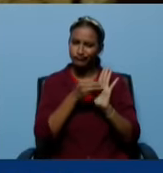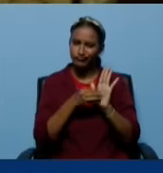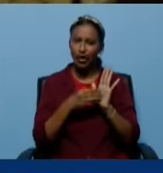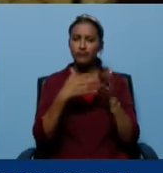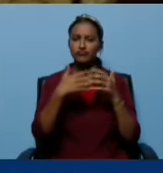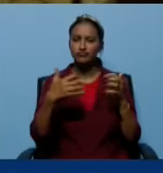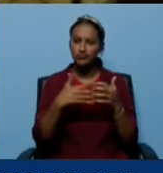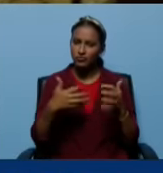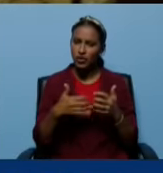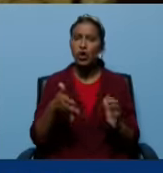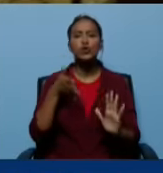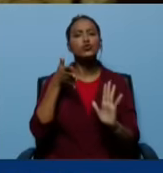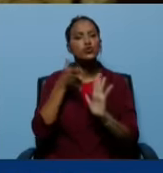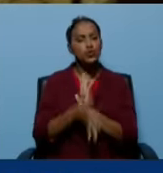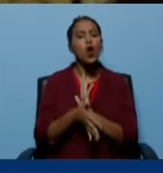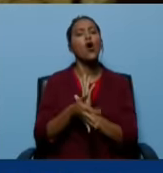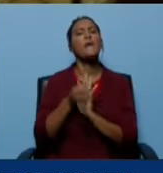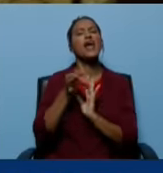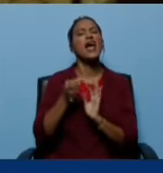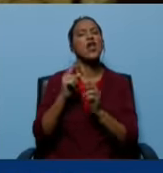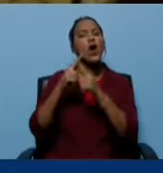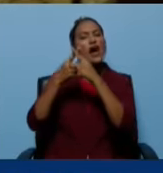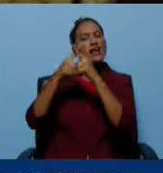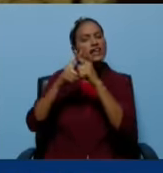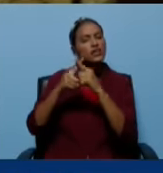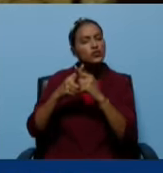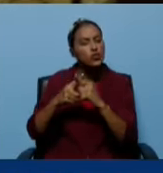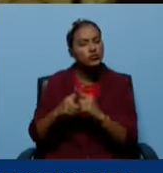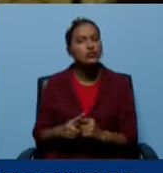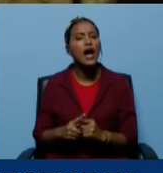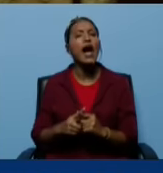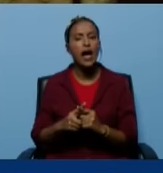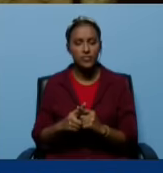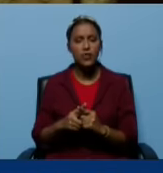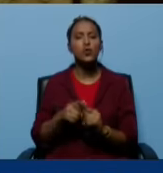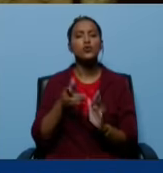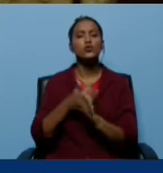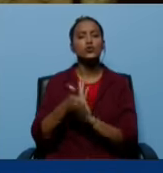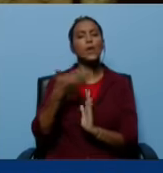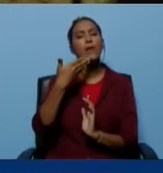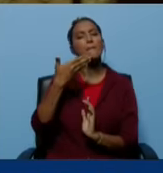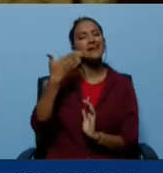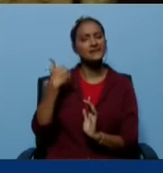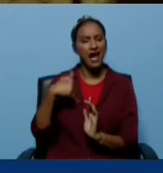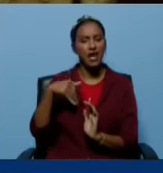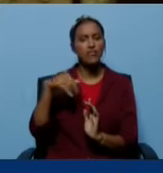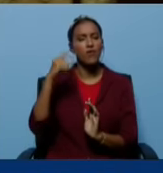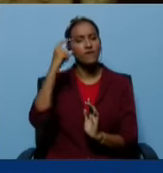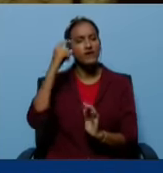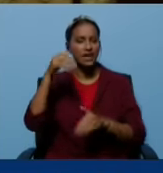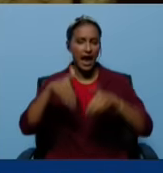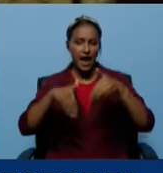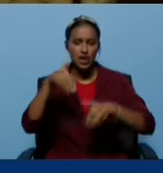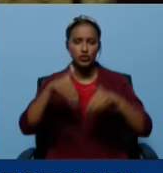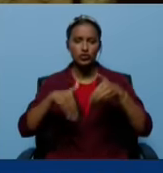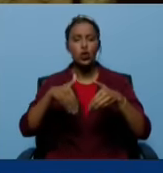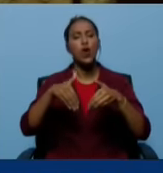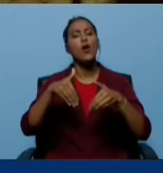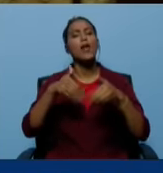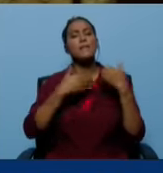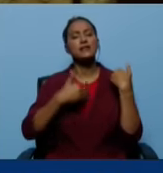e inequívoca los resultados del proceso electoral realizado el 28 de julio del